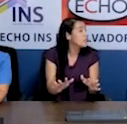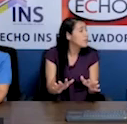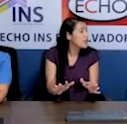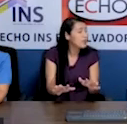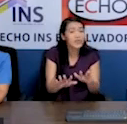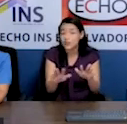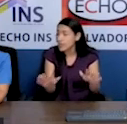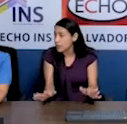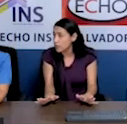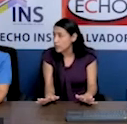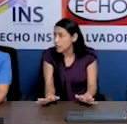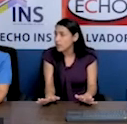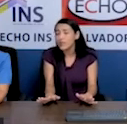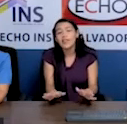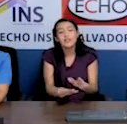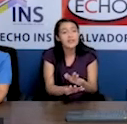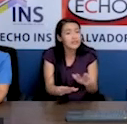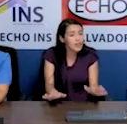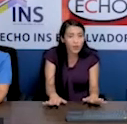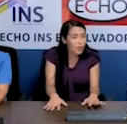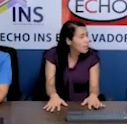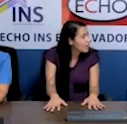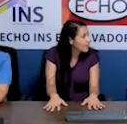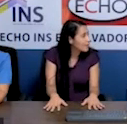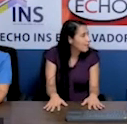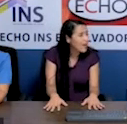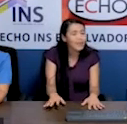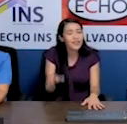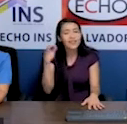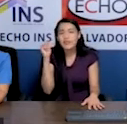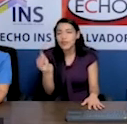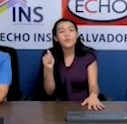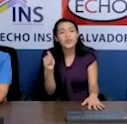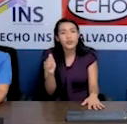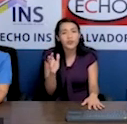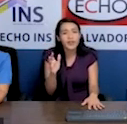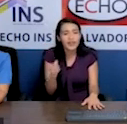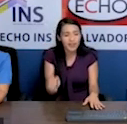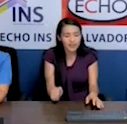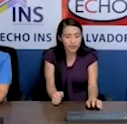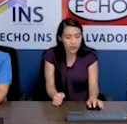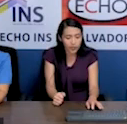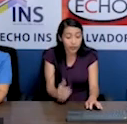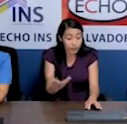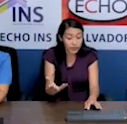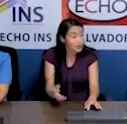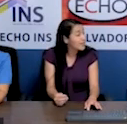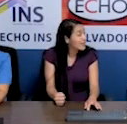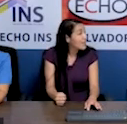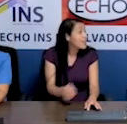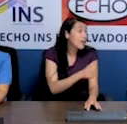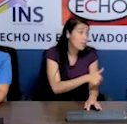y sin sufrimiento y sin intubación, sin 5 bombas a la par, ni un monitor ahí haciendo ruido.